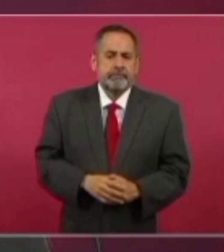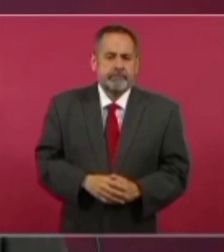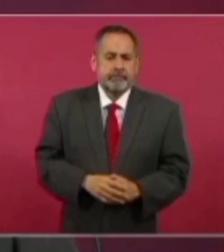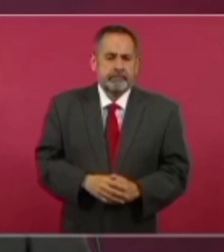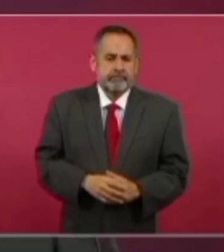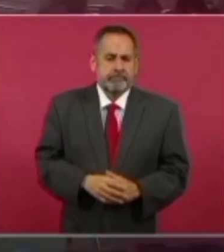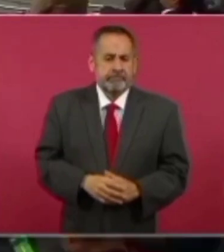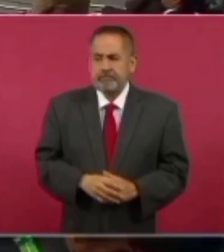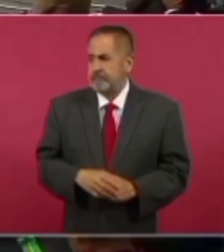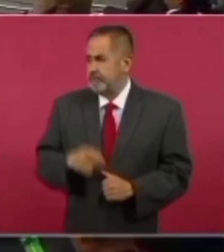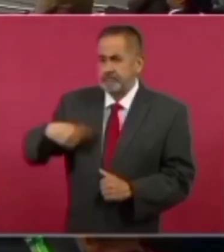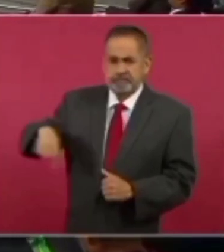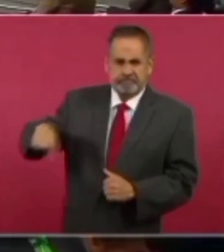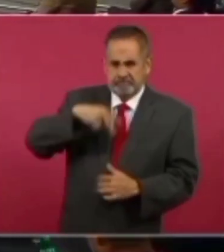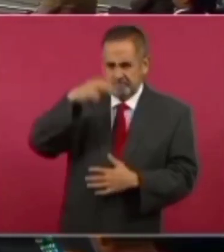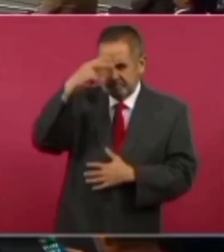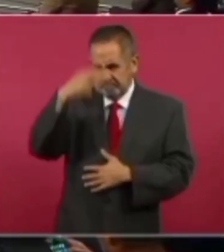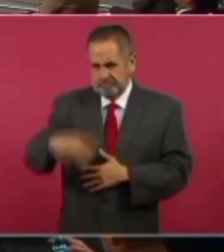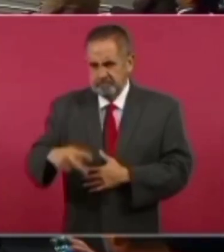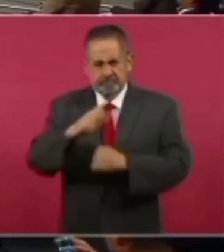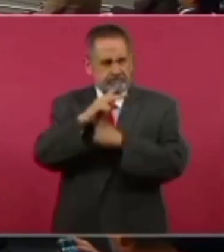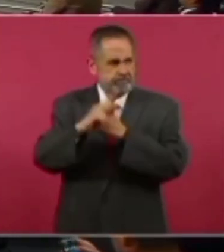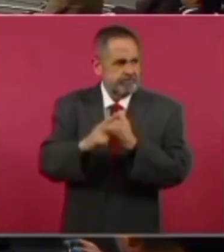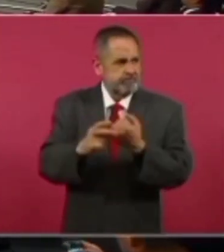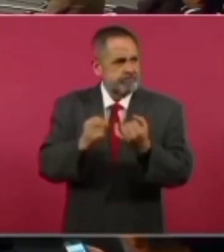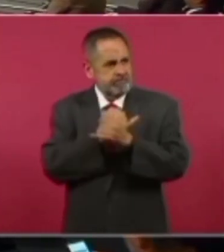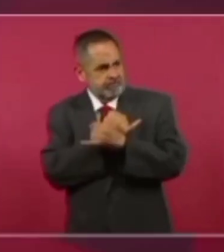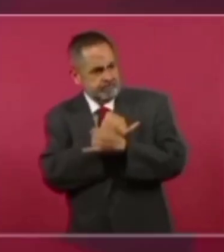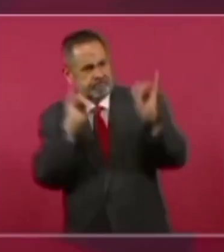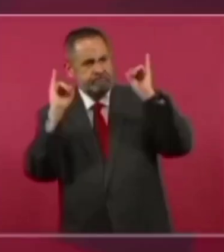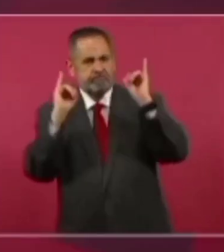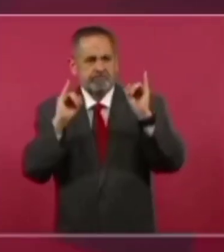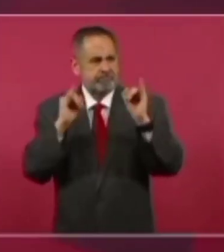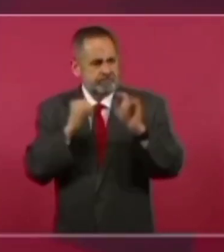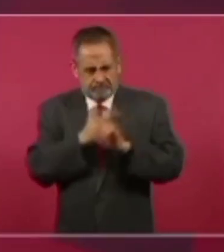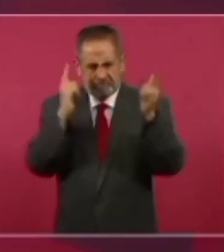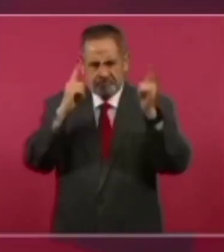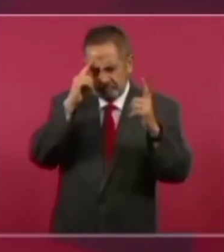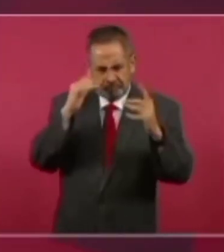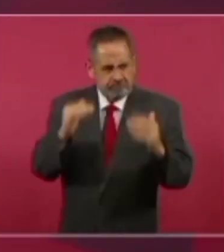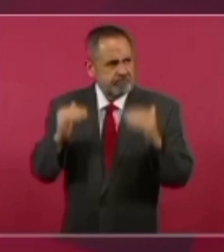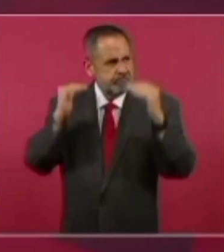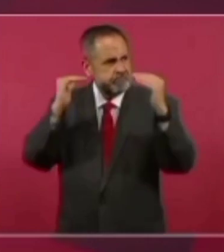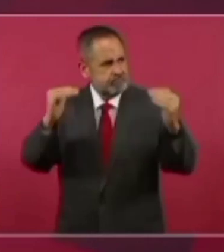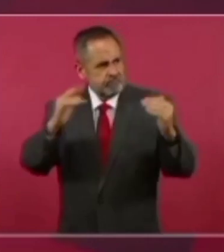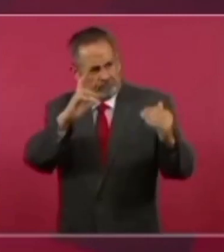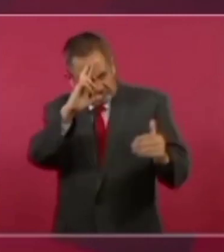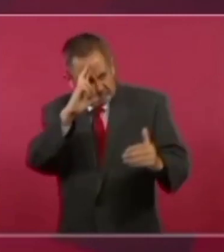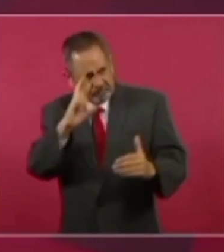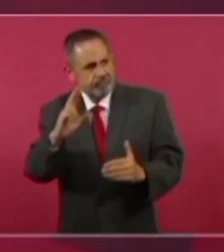México es un país independiente, libre, soberano.